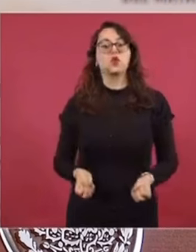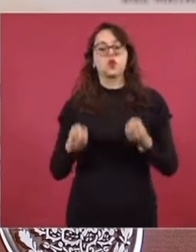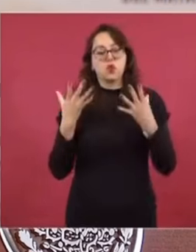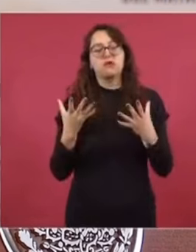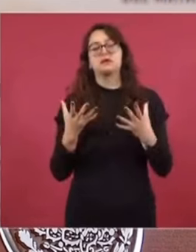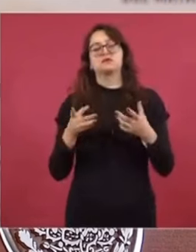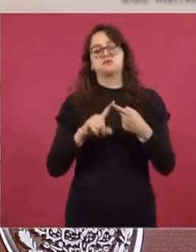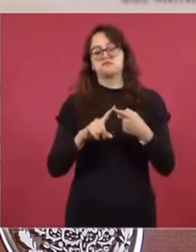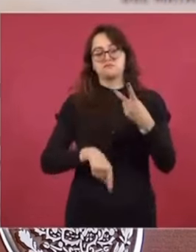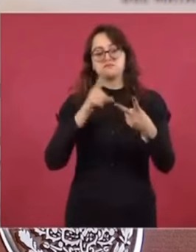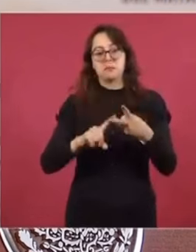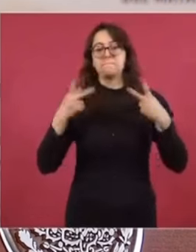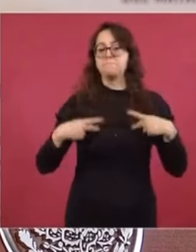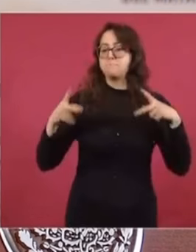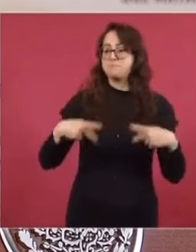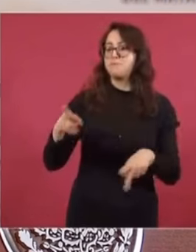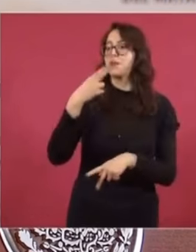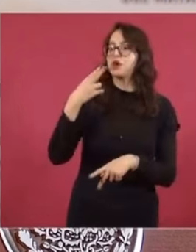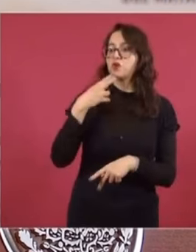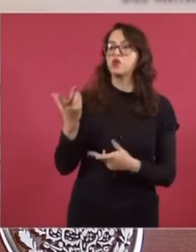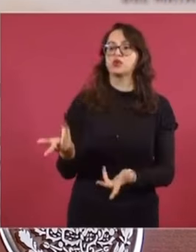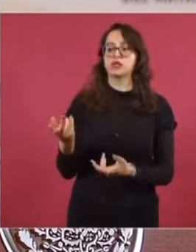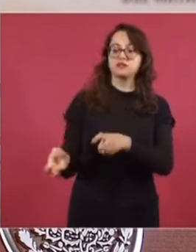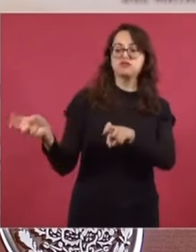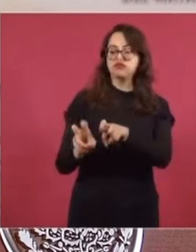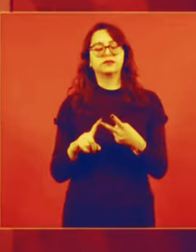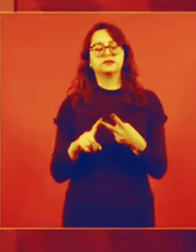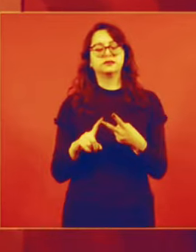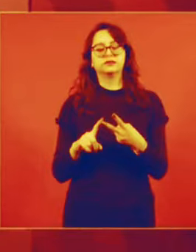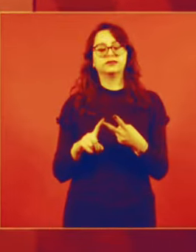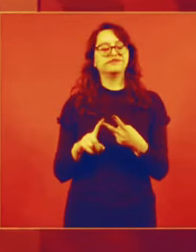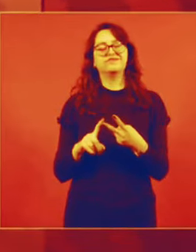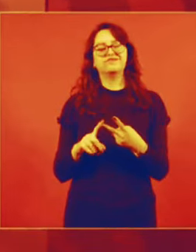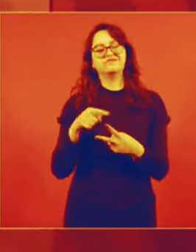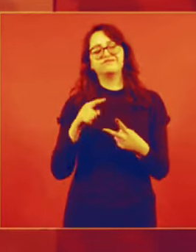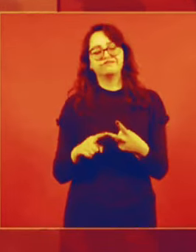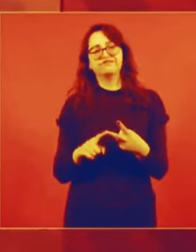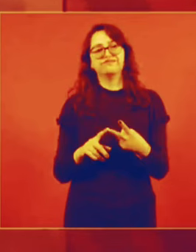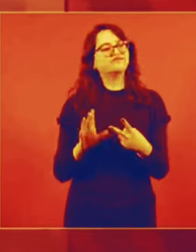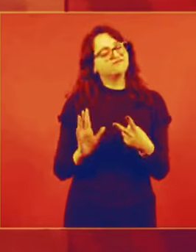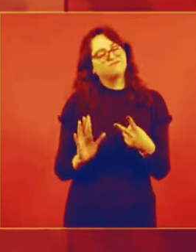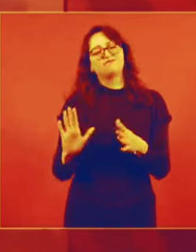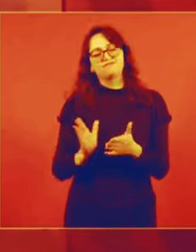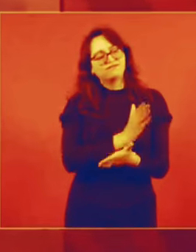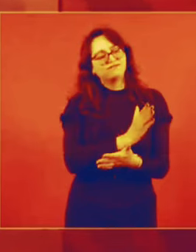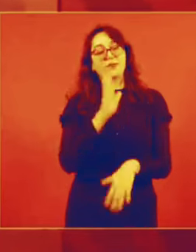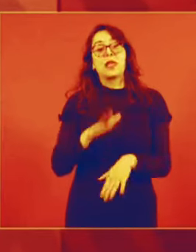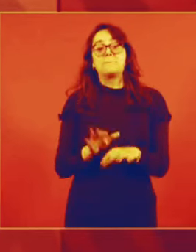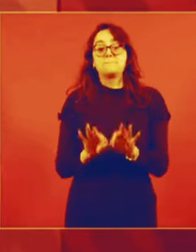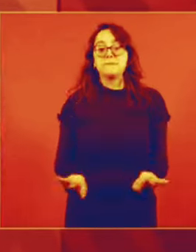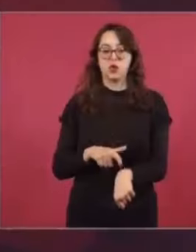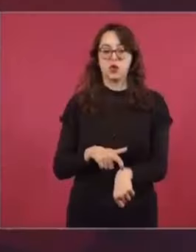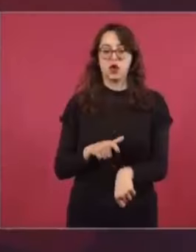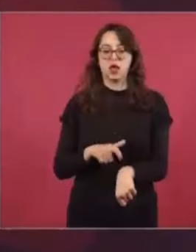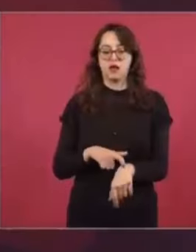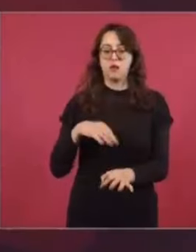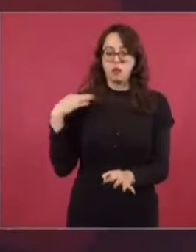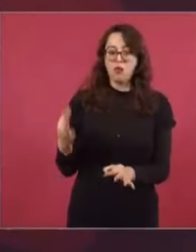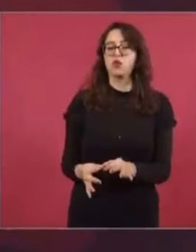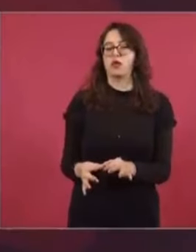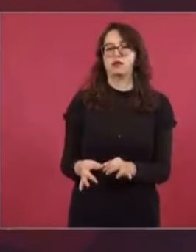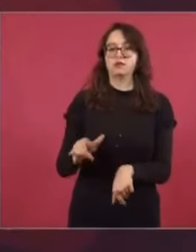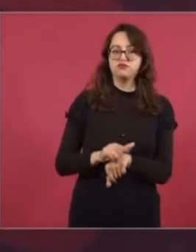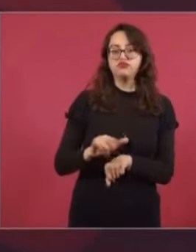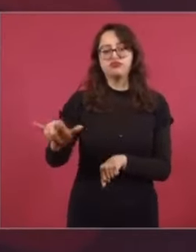de personas que se trasladan, nos importa mucho que se cuide el horario, que salgan